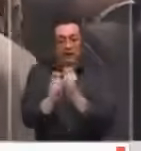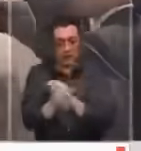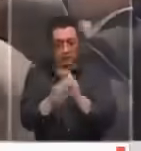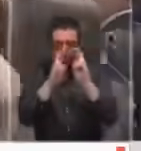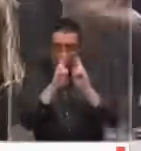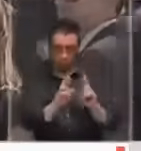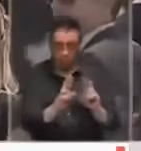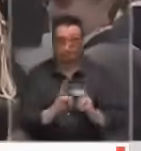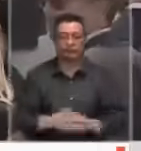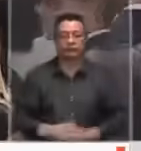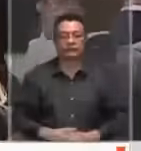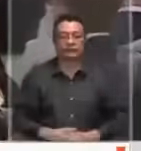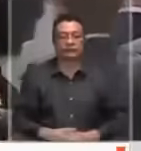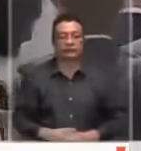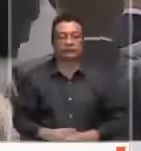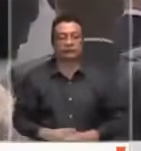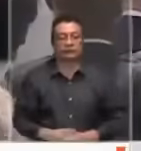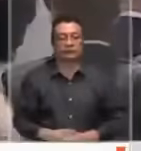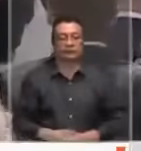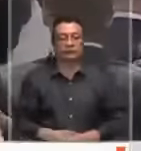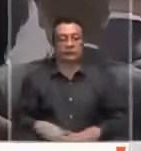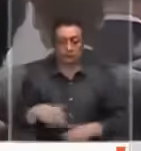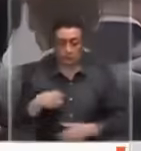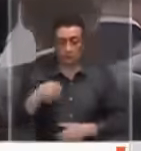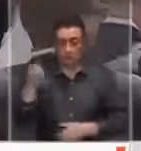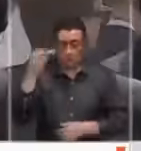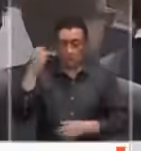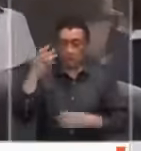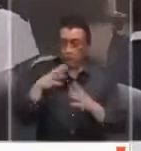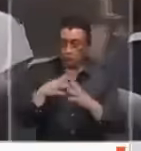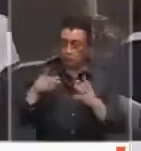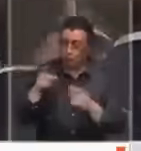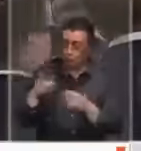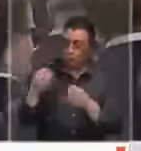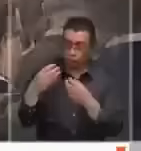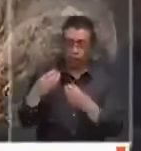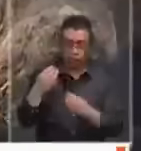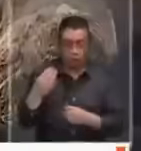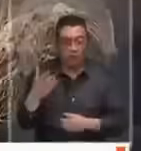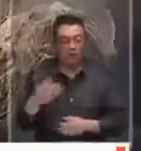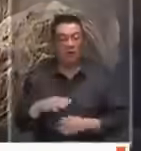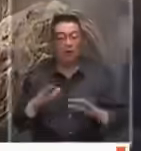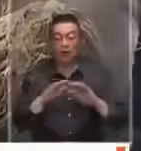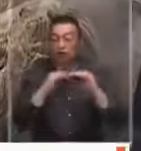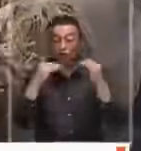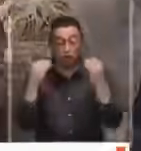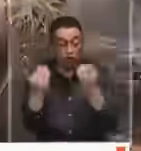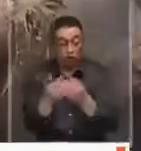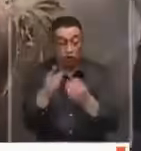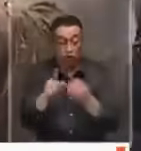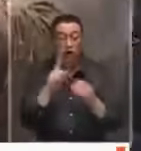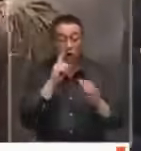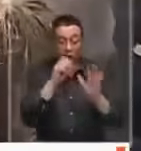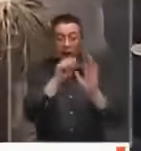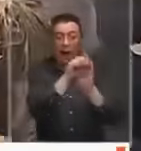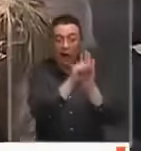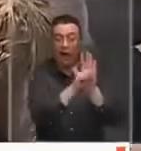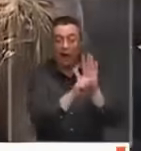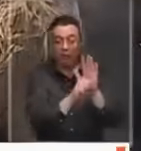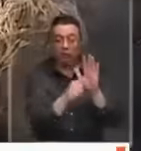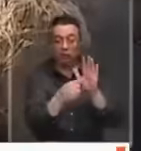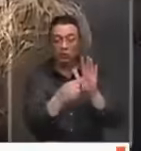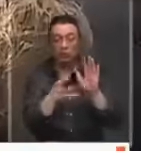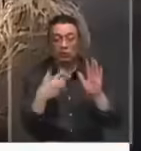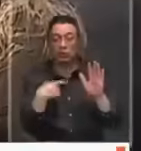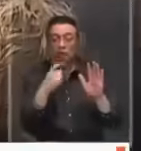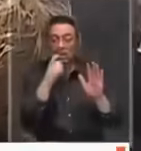interesante. He aprendido mucho ya contigo, Ramón. Sí. Y Ramón, y todo está en ese articulado, incluso, por ejemplo, me